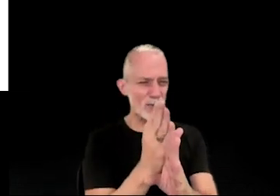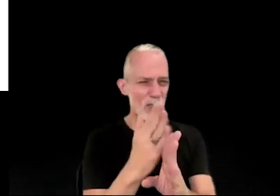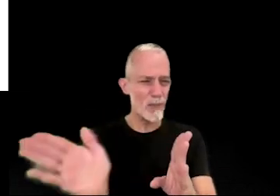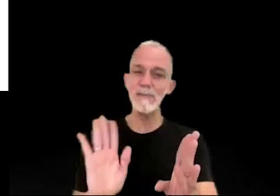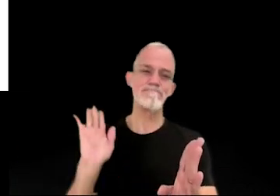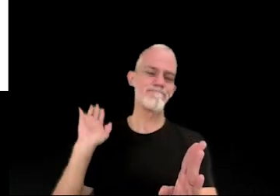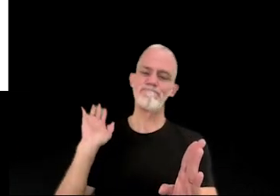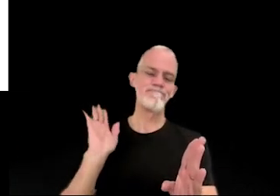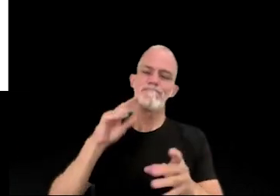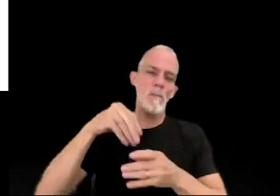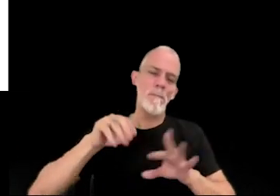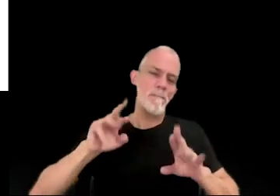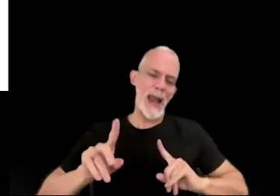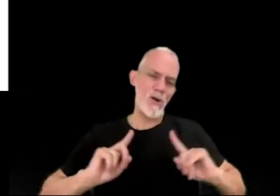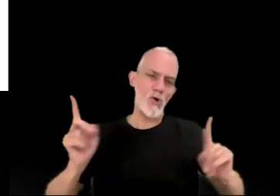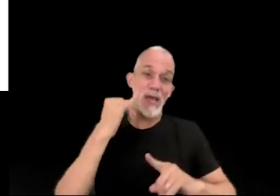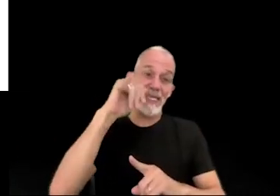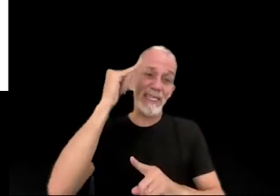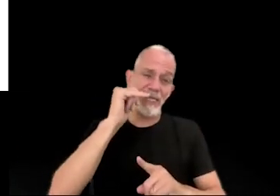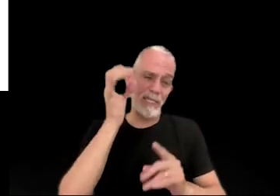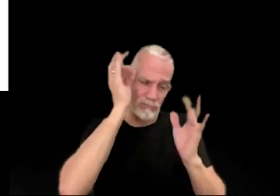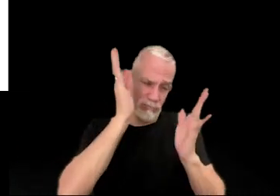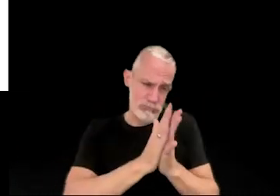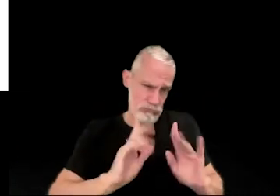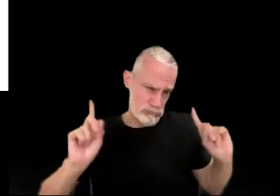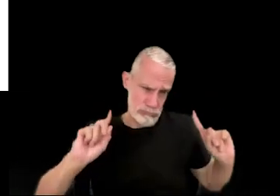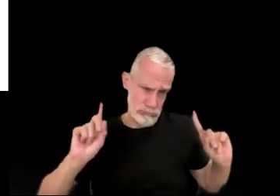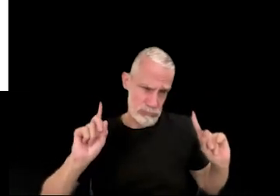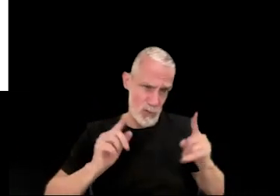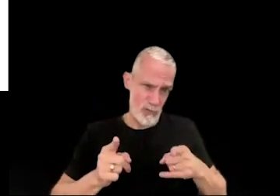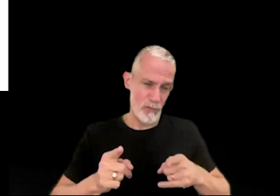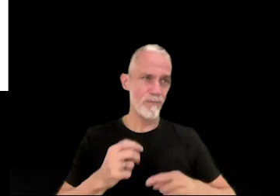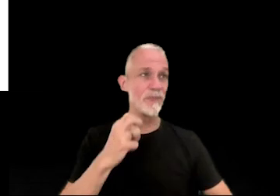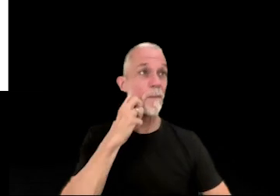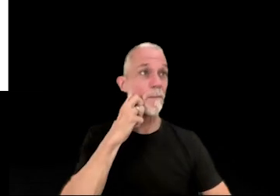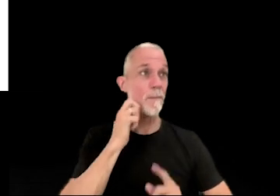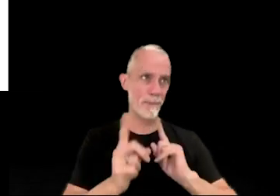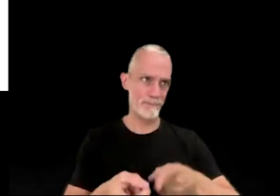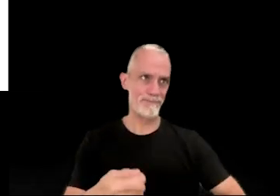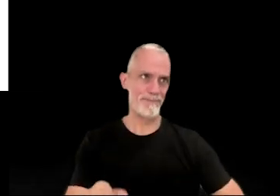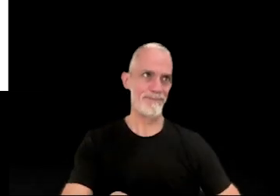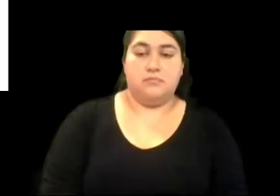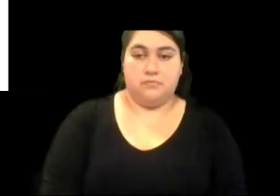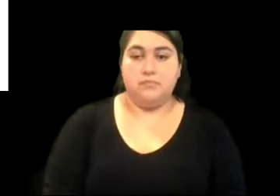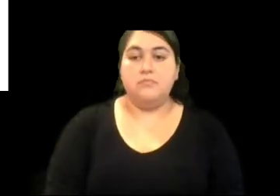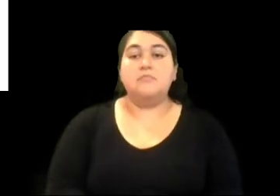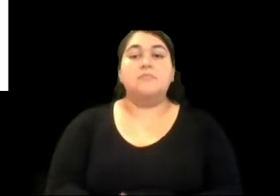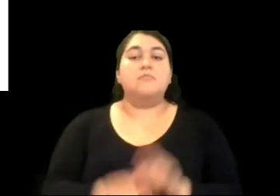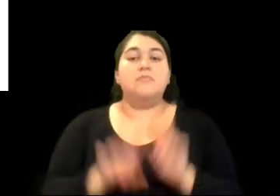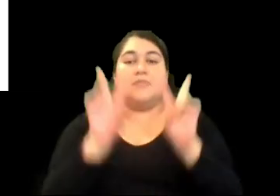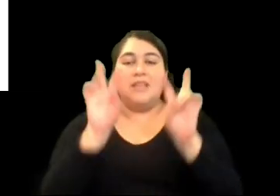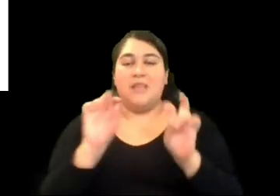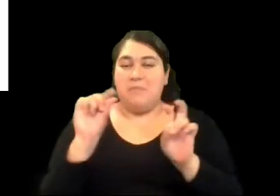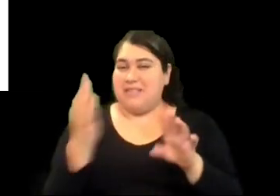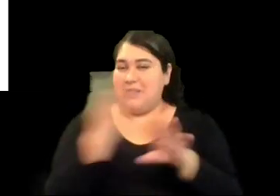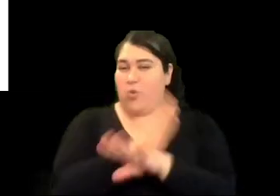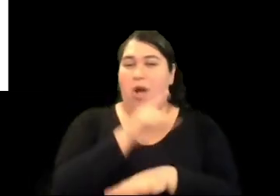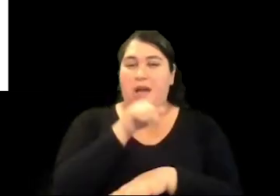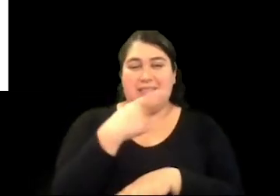ingresa en el plan, los intereses no están condonados. ¿Sí? Quizás es el caso que dije al principio del IVA